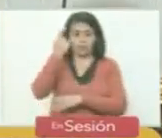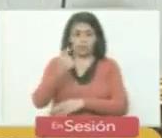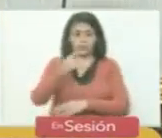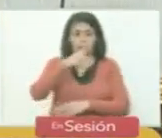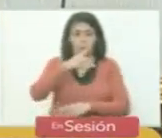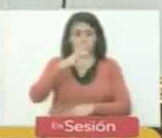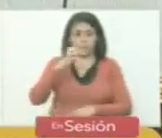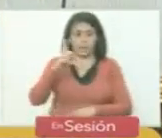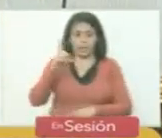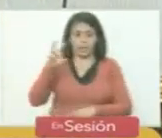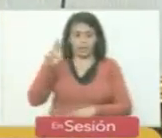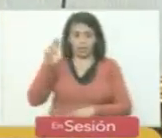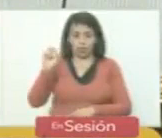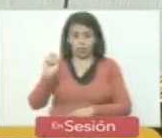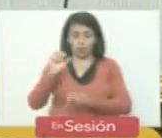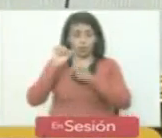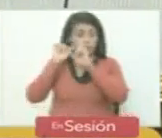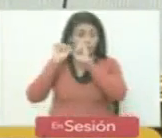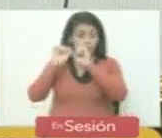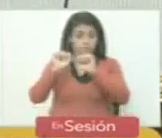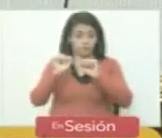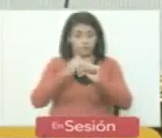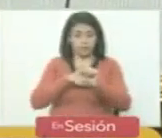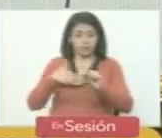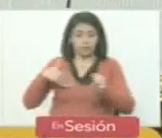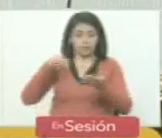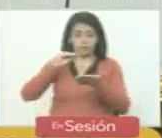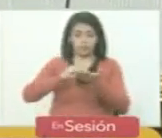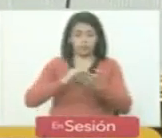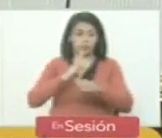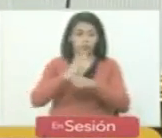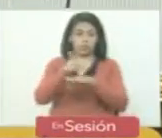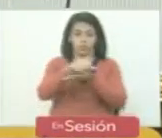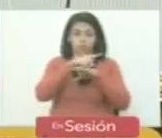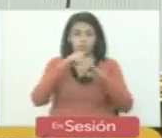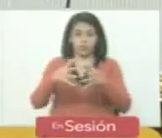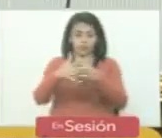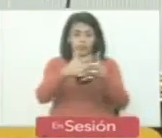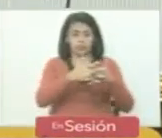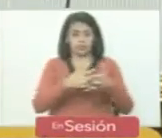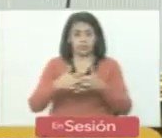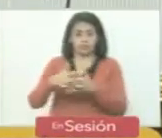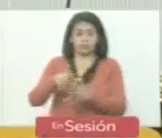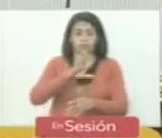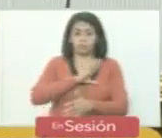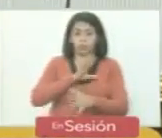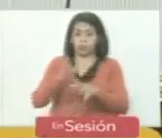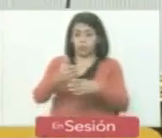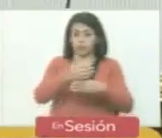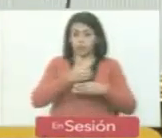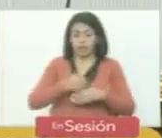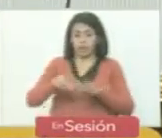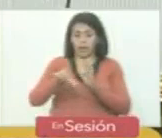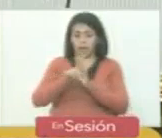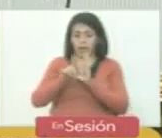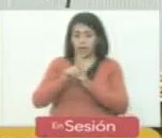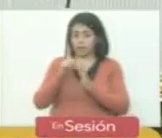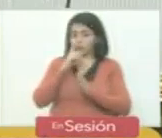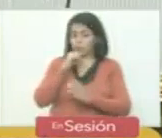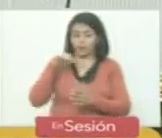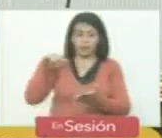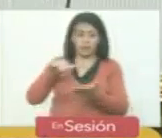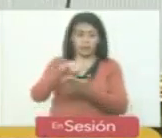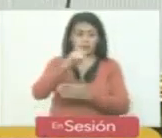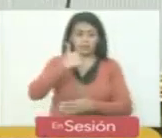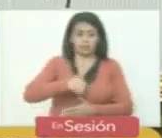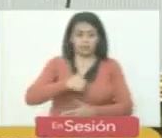Carreño en repudio a la intención aviesa del gobierno norteamericano de apropiarse ilegalmente del avión secuestrado en República